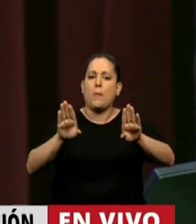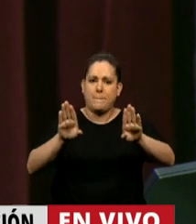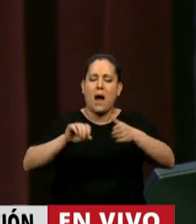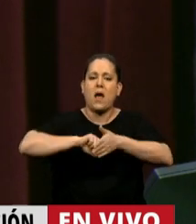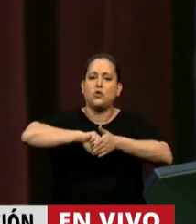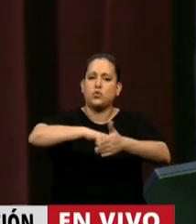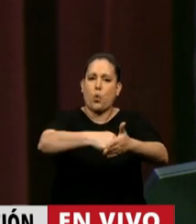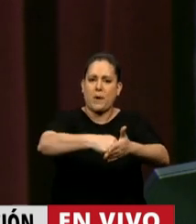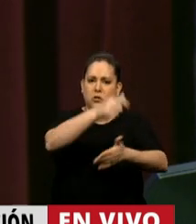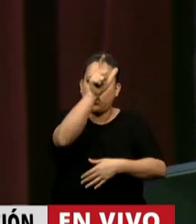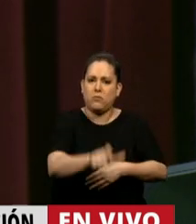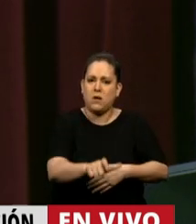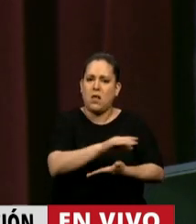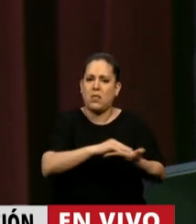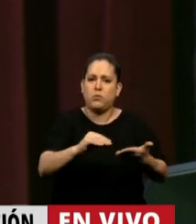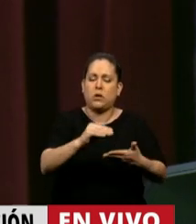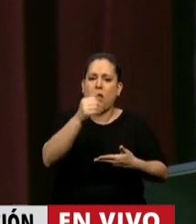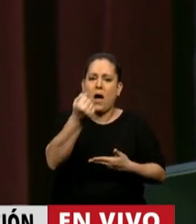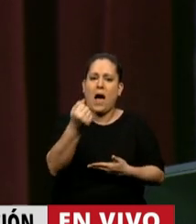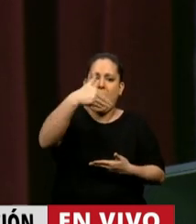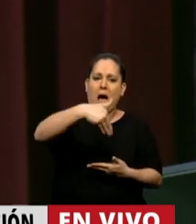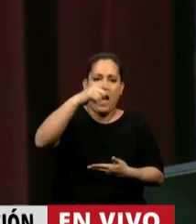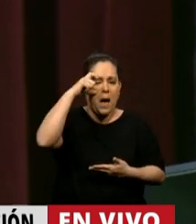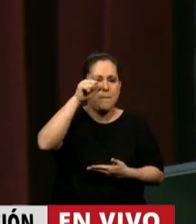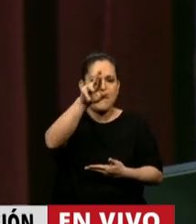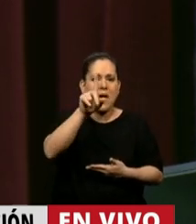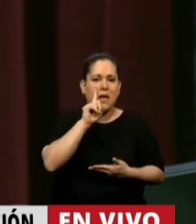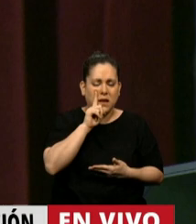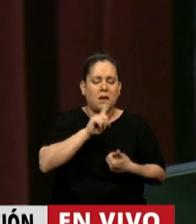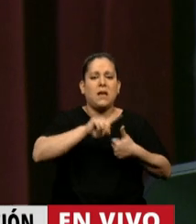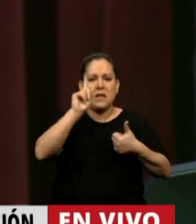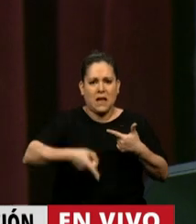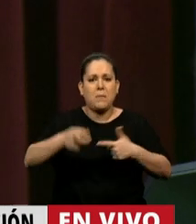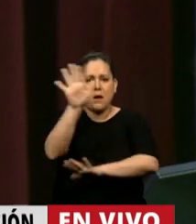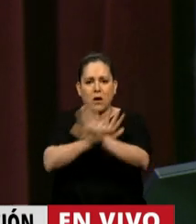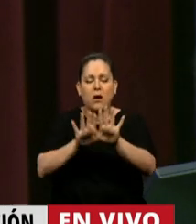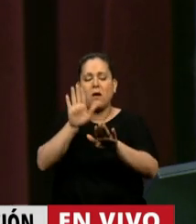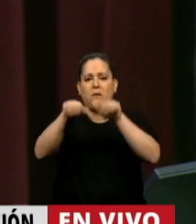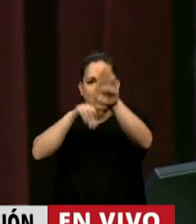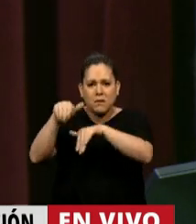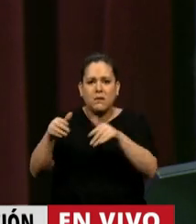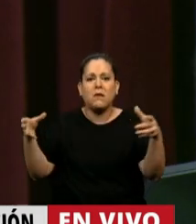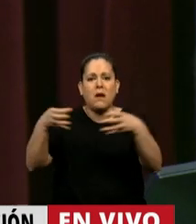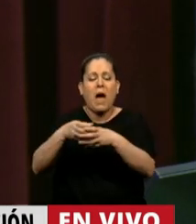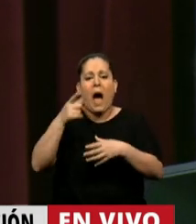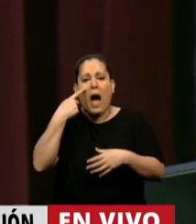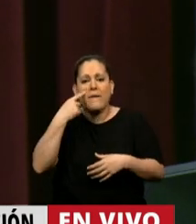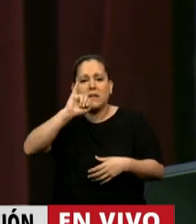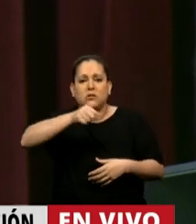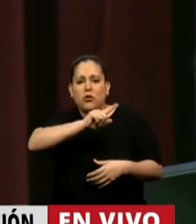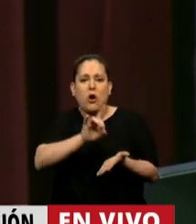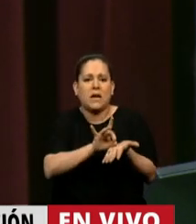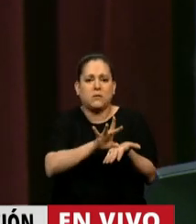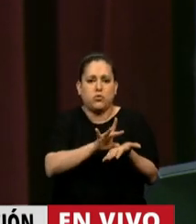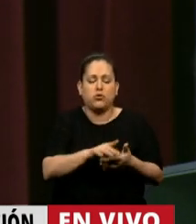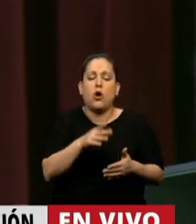suspensión del diputado Juan ameri la Constitución de una comisión que Determine si la conducta merece la expulsión sírvanse